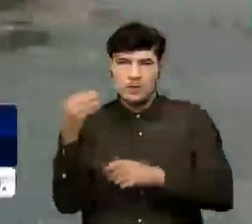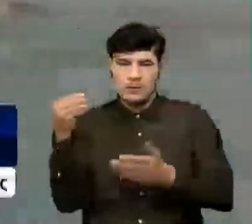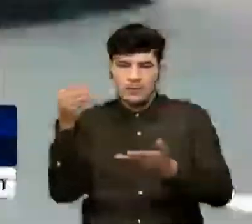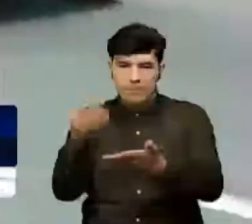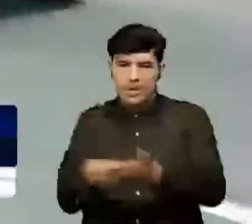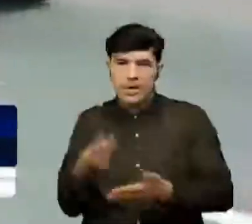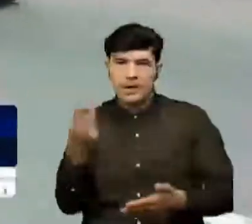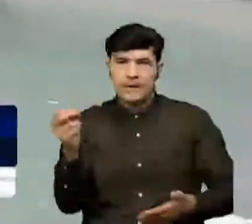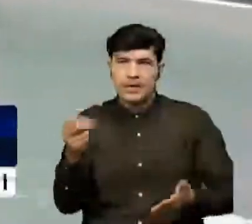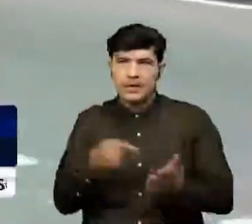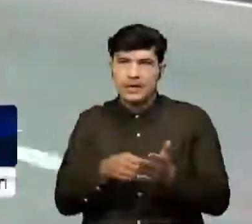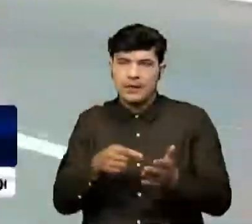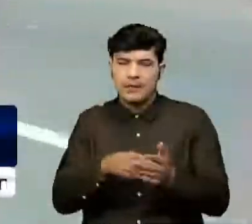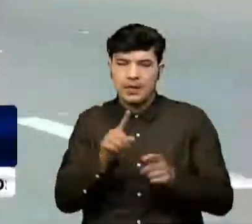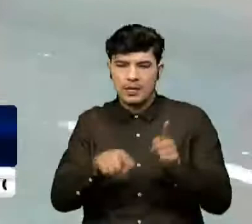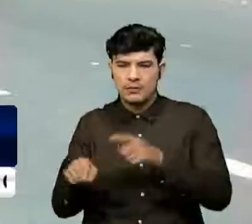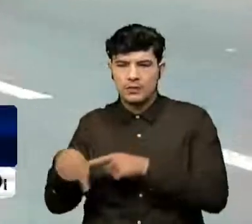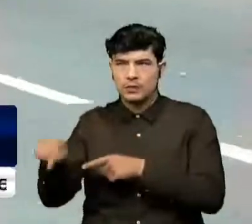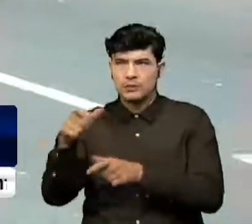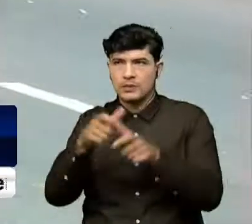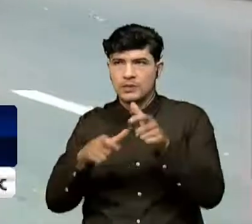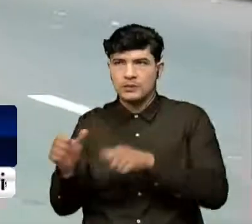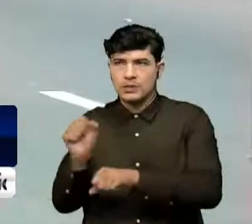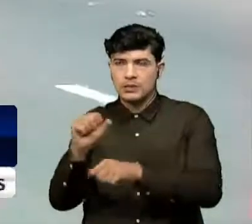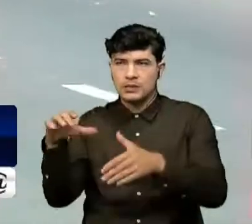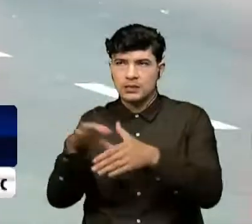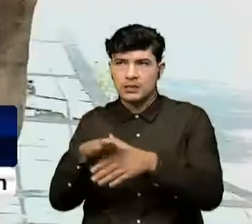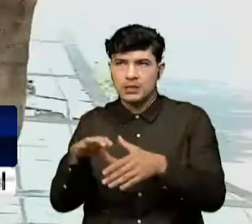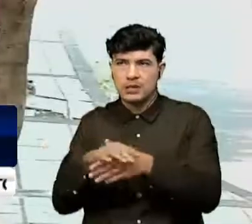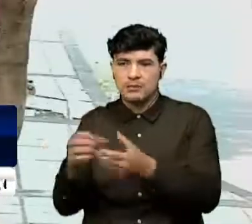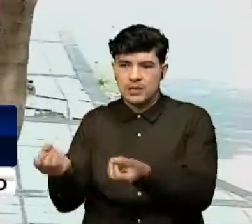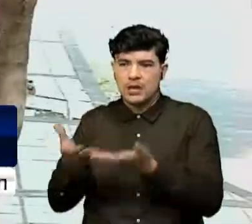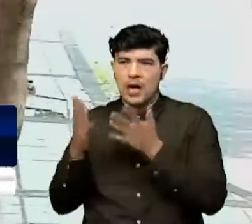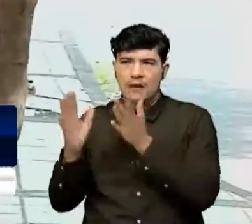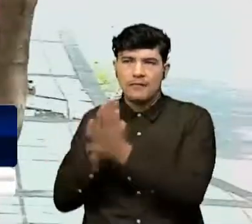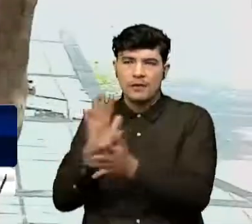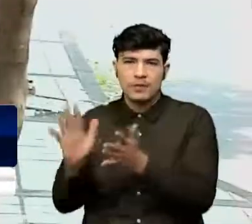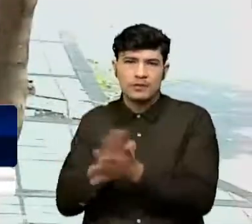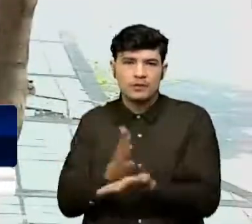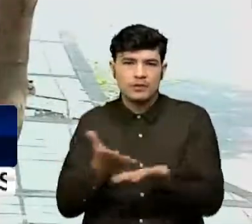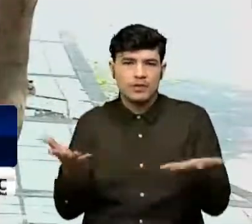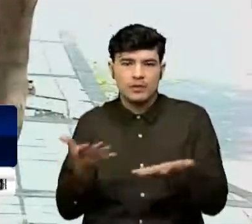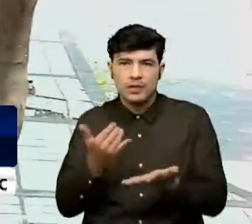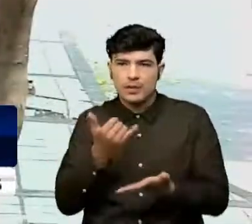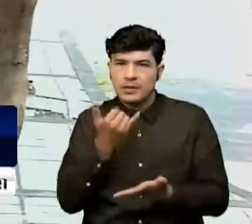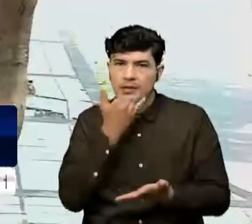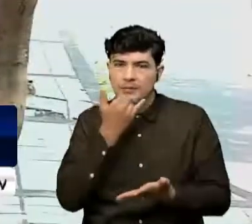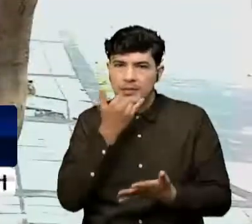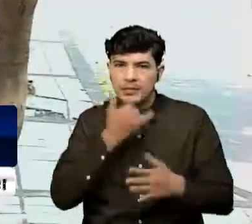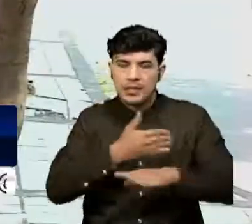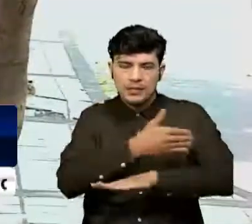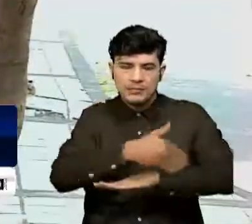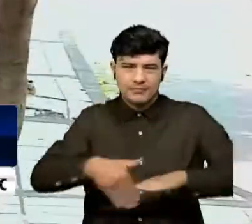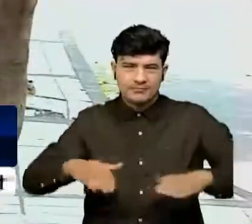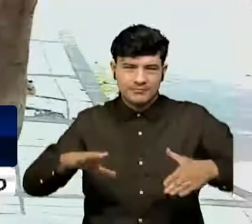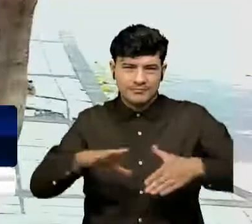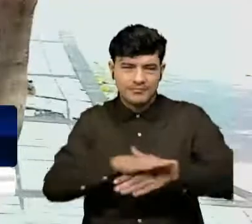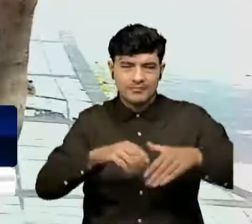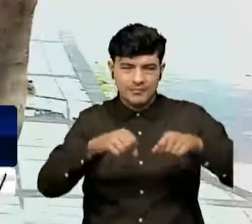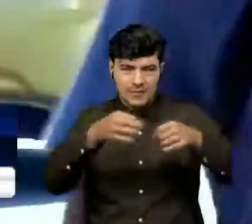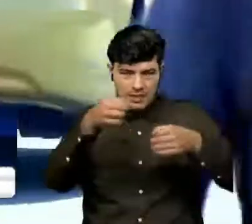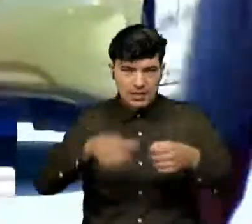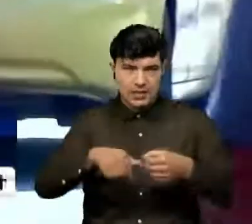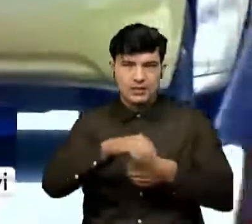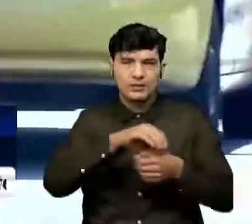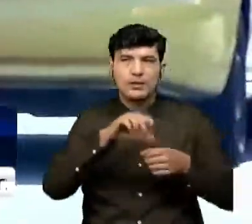mil pesos a algunos taxistas y mensajeros para que les informe dónde ocurren los accidentes de tránsito en la capital norte